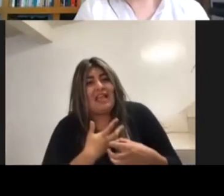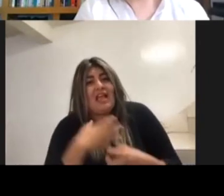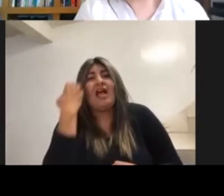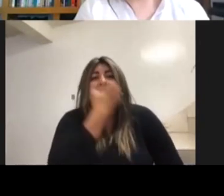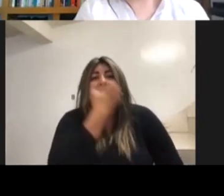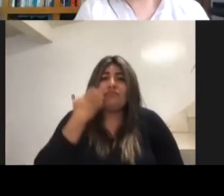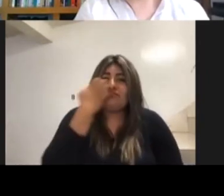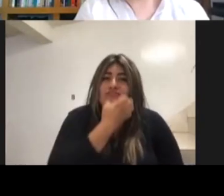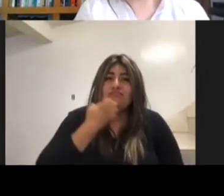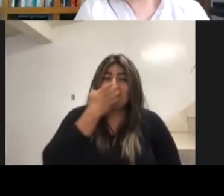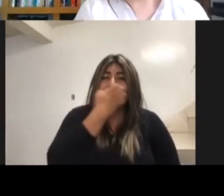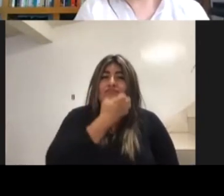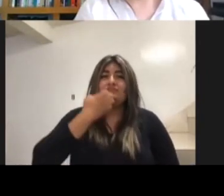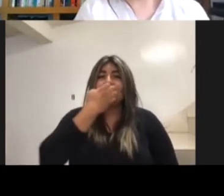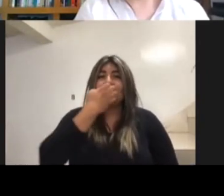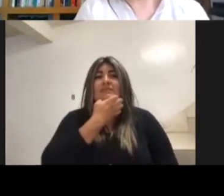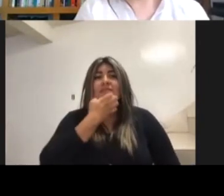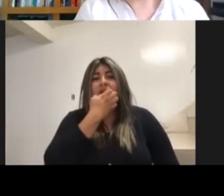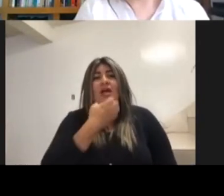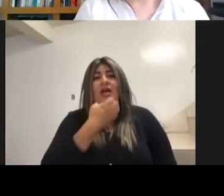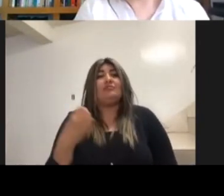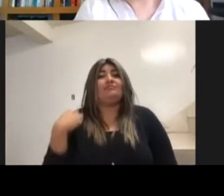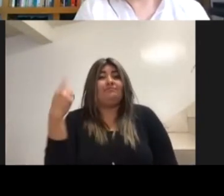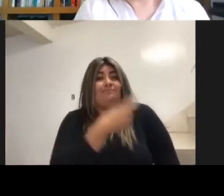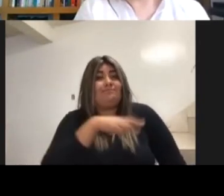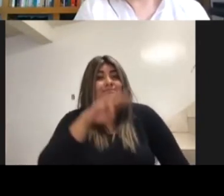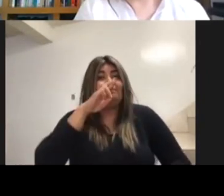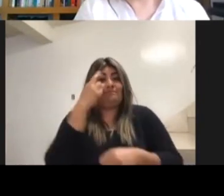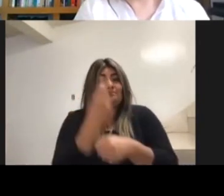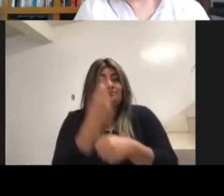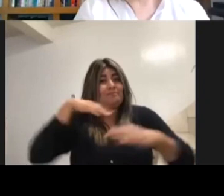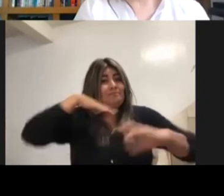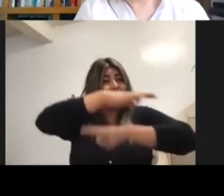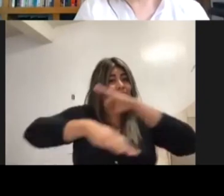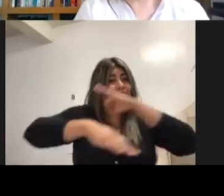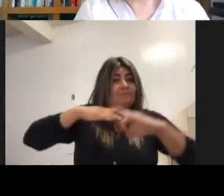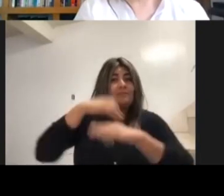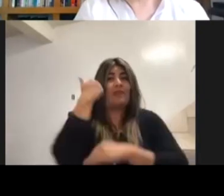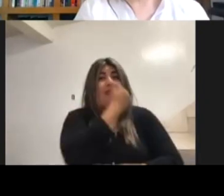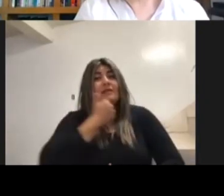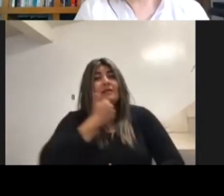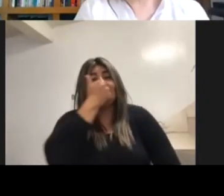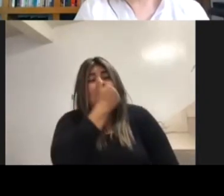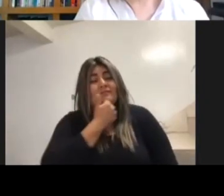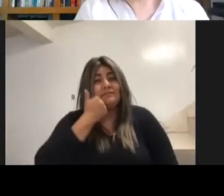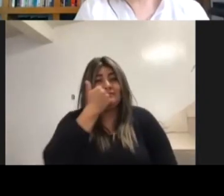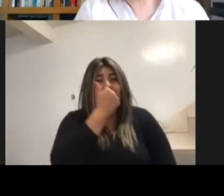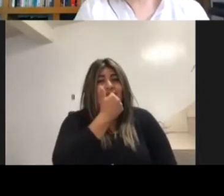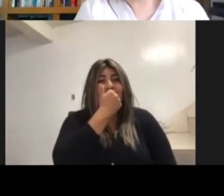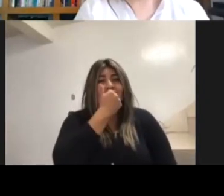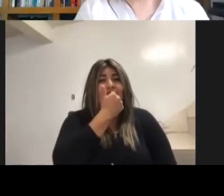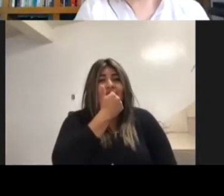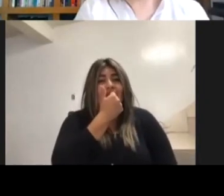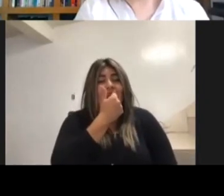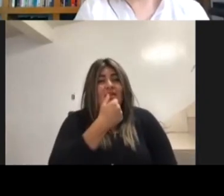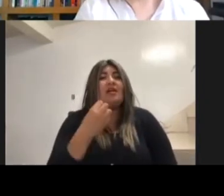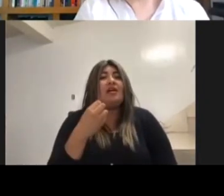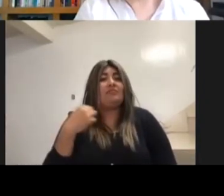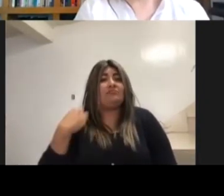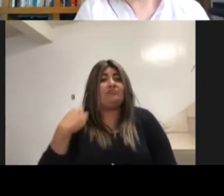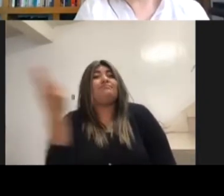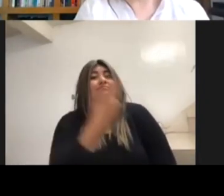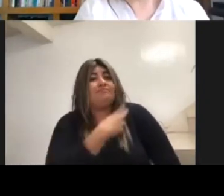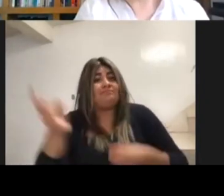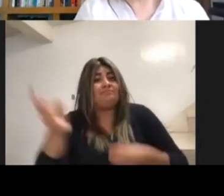escuelas, somos responsables de todos los alumnos, y desde el momento en que aceptamos a chiquitos con